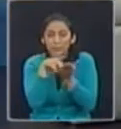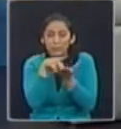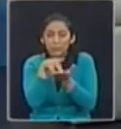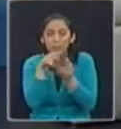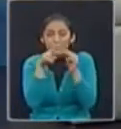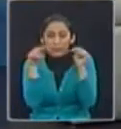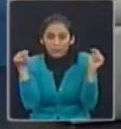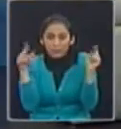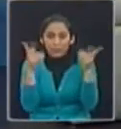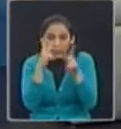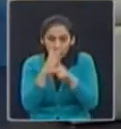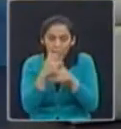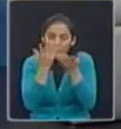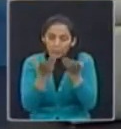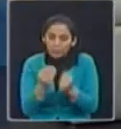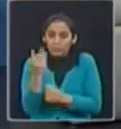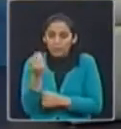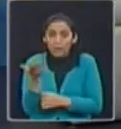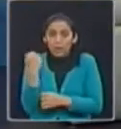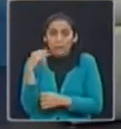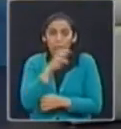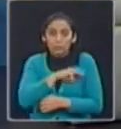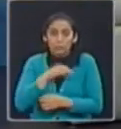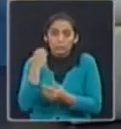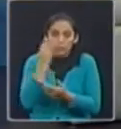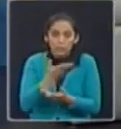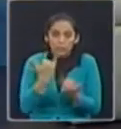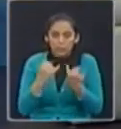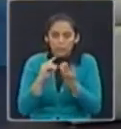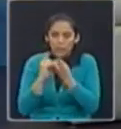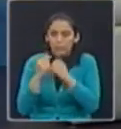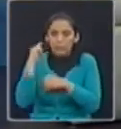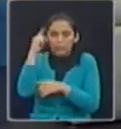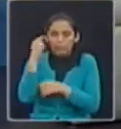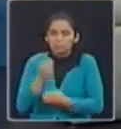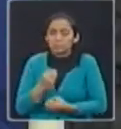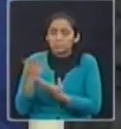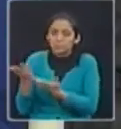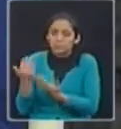de contaminación. Hay que traer esa plata de regreso a las ciudades. Muy bien,